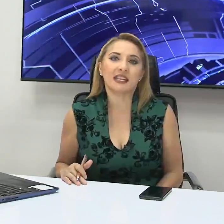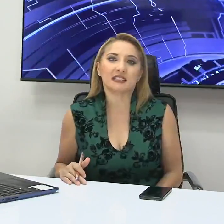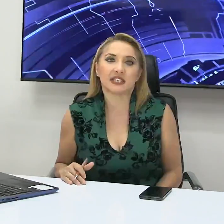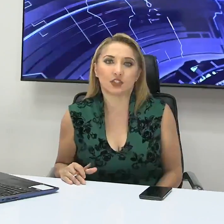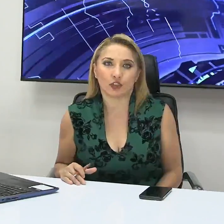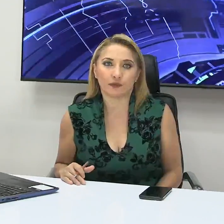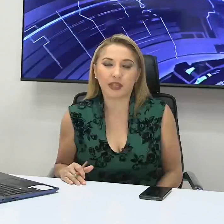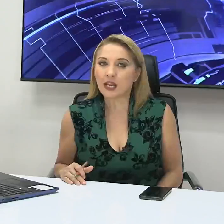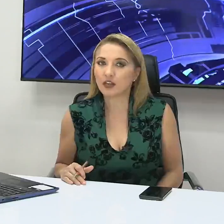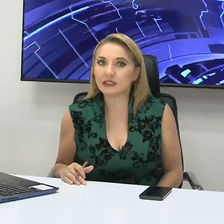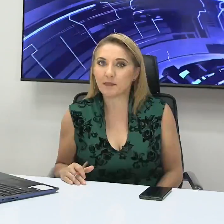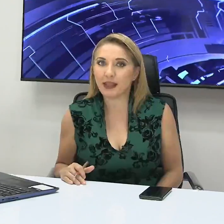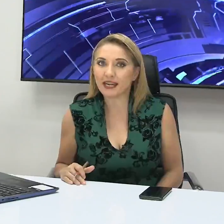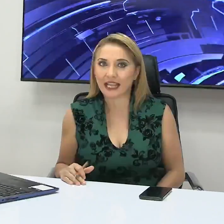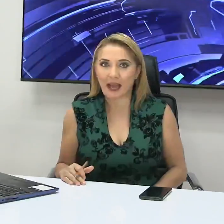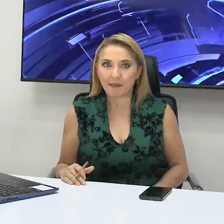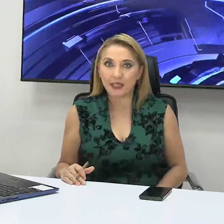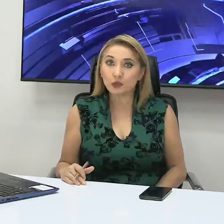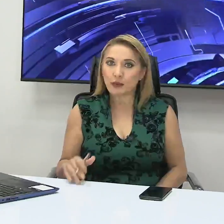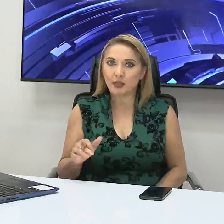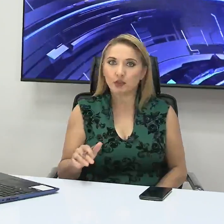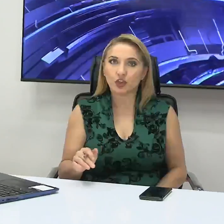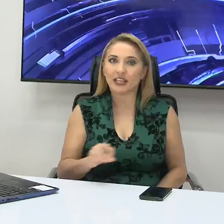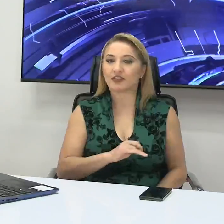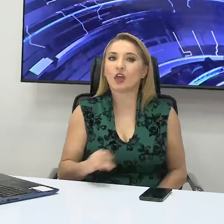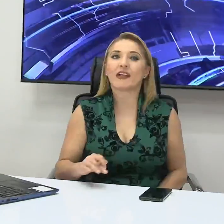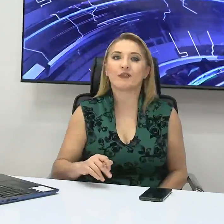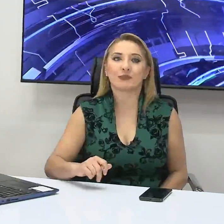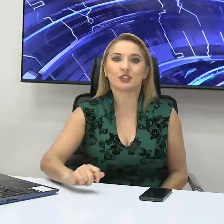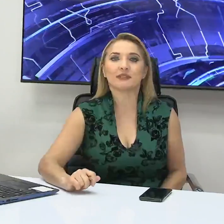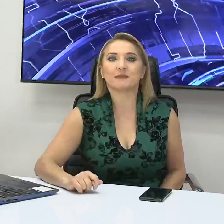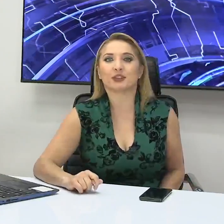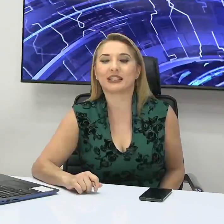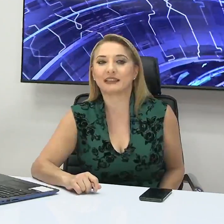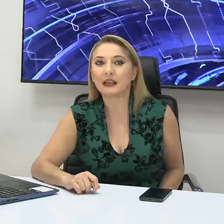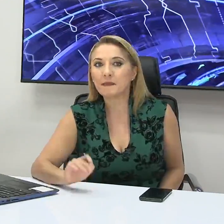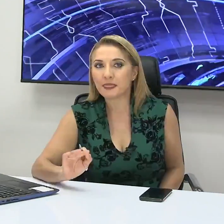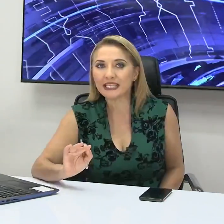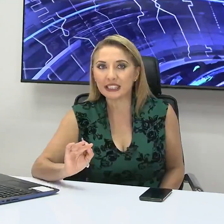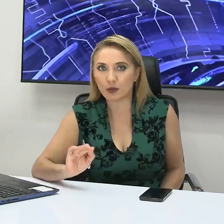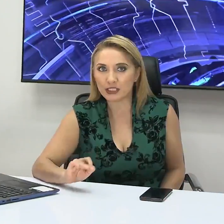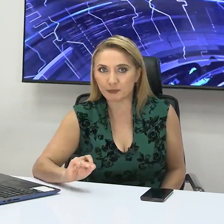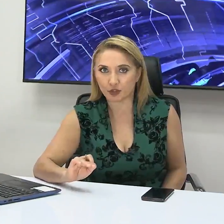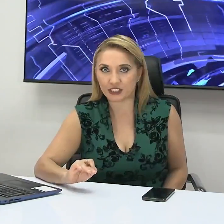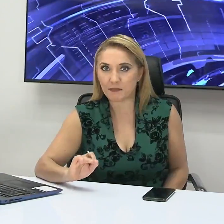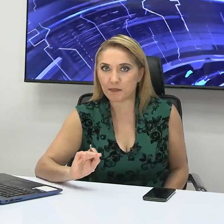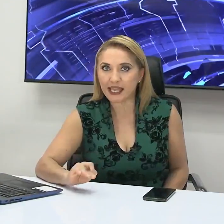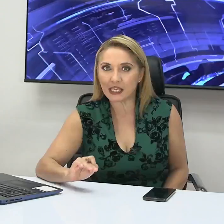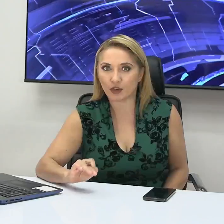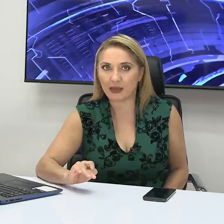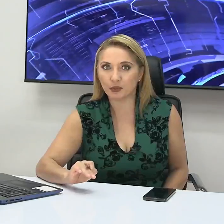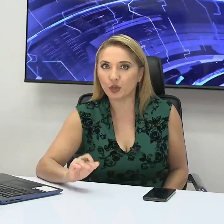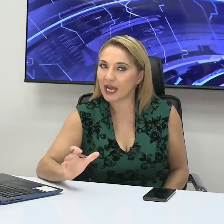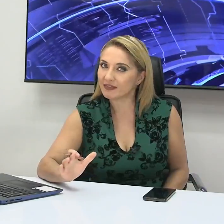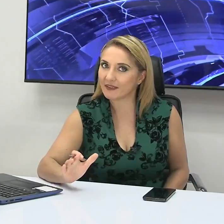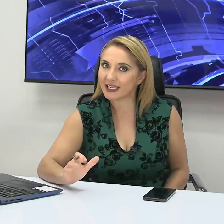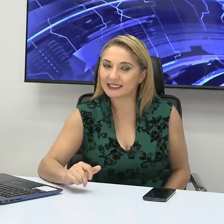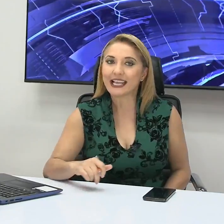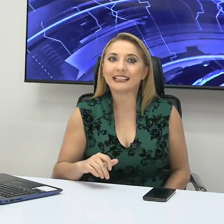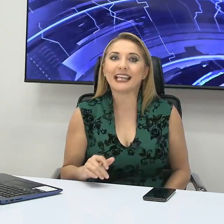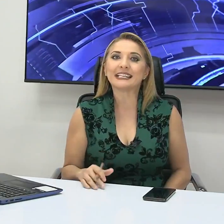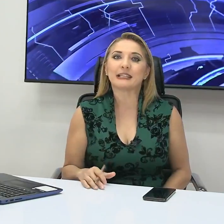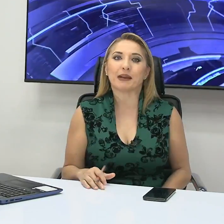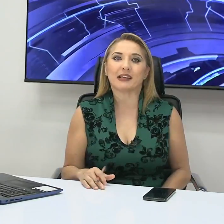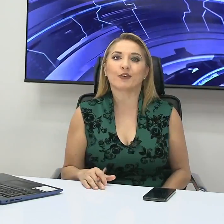su administración. No se pierda minuto a minuto de toda la información más importante de San Luis Potosí, México y el mundo a